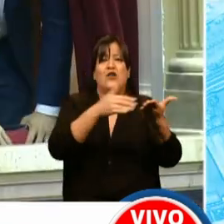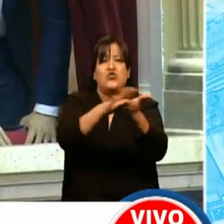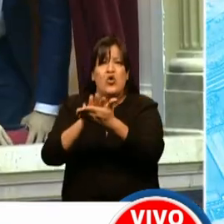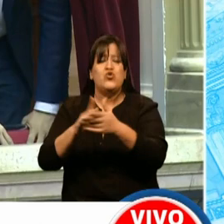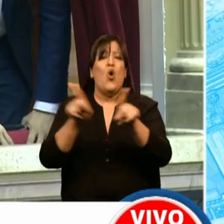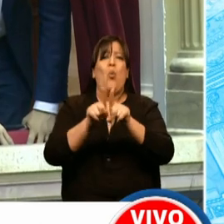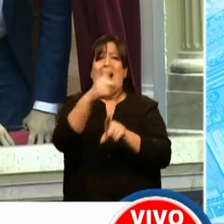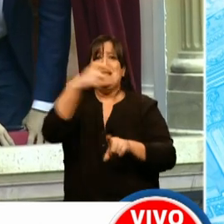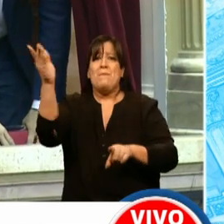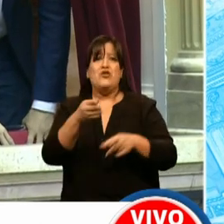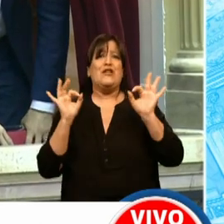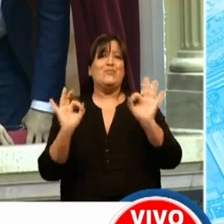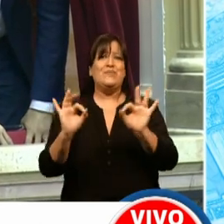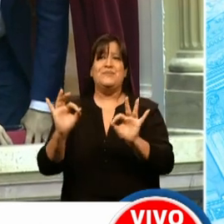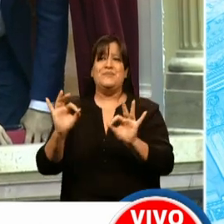en total